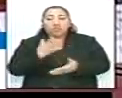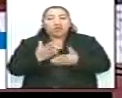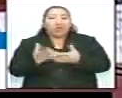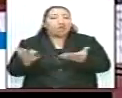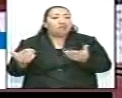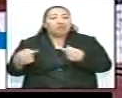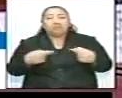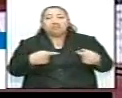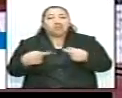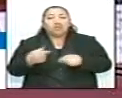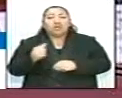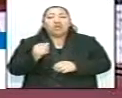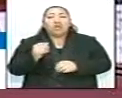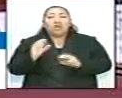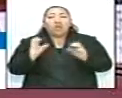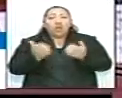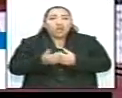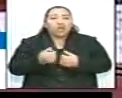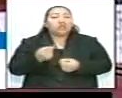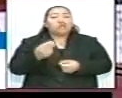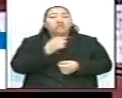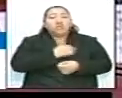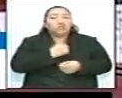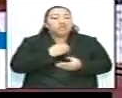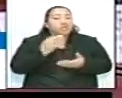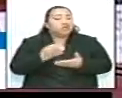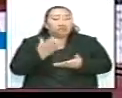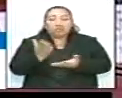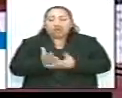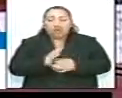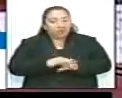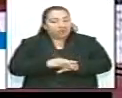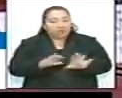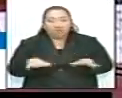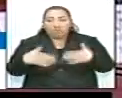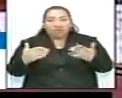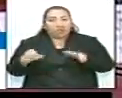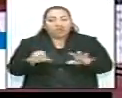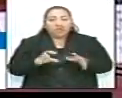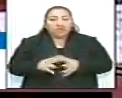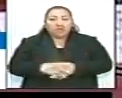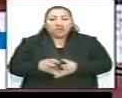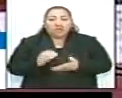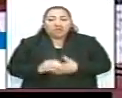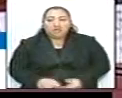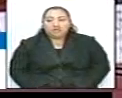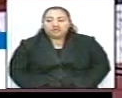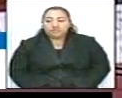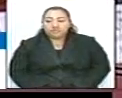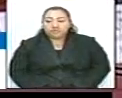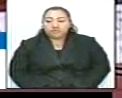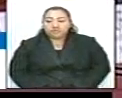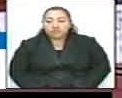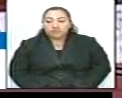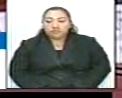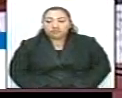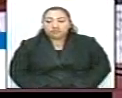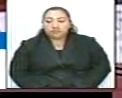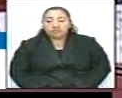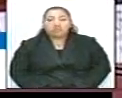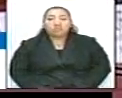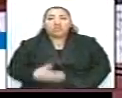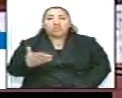ocupa las primeras planas de los diarios escritos y seguramente los programas de televisión, donde está